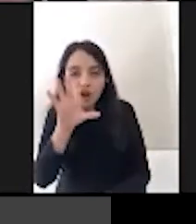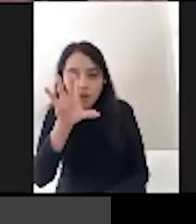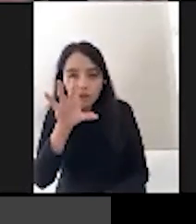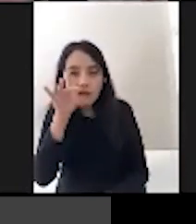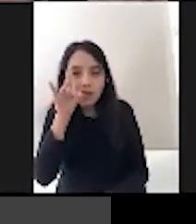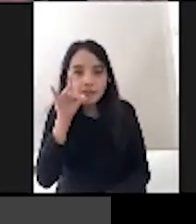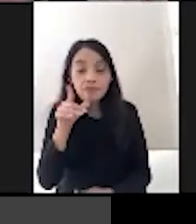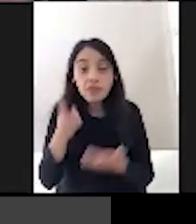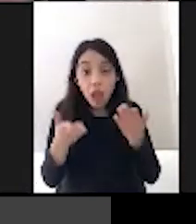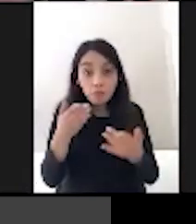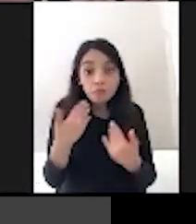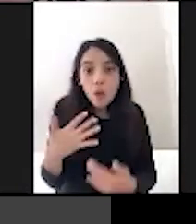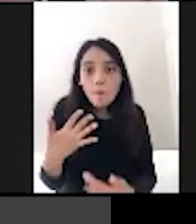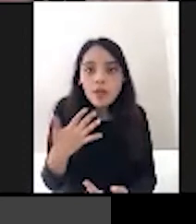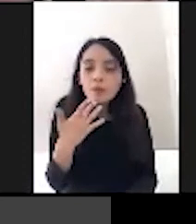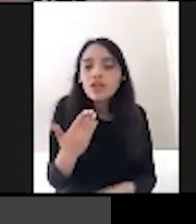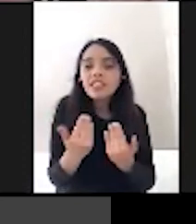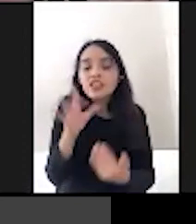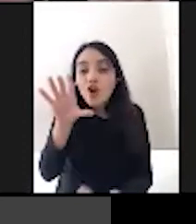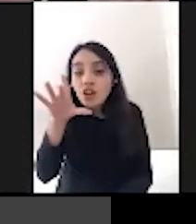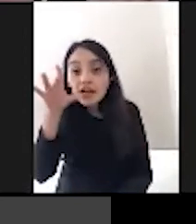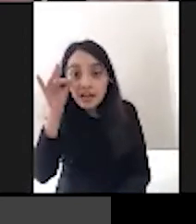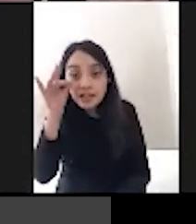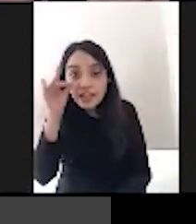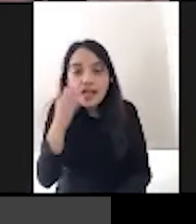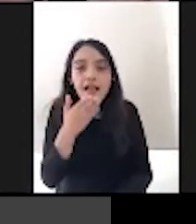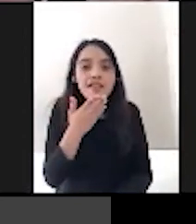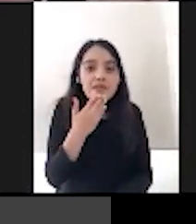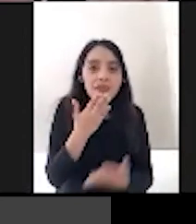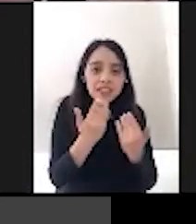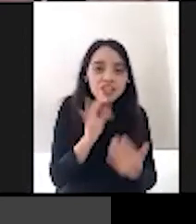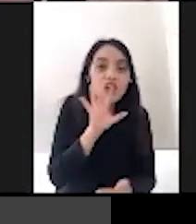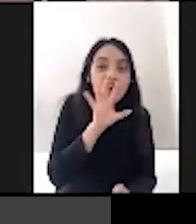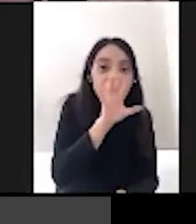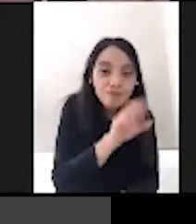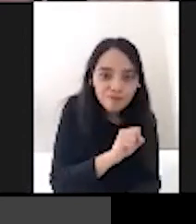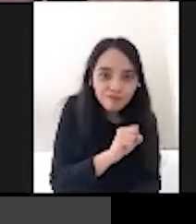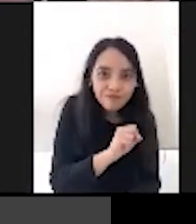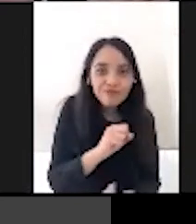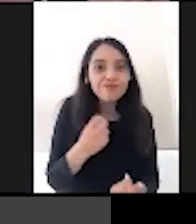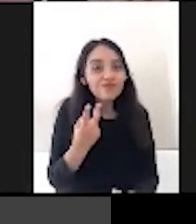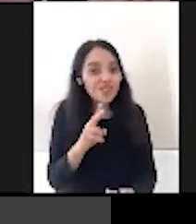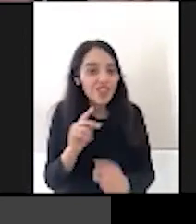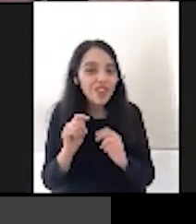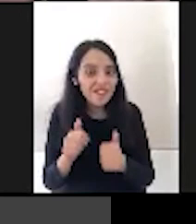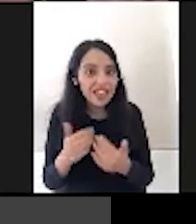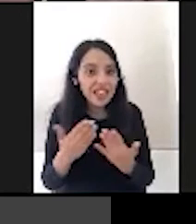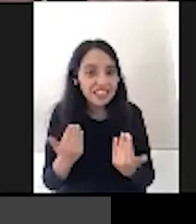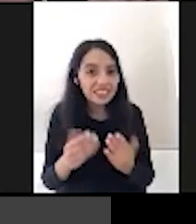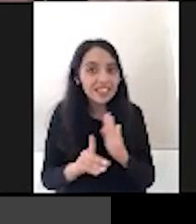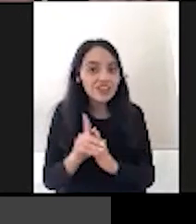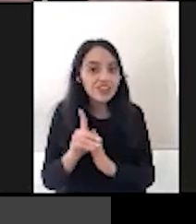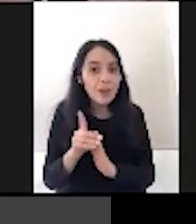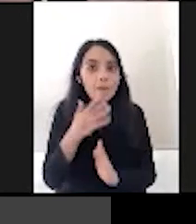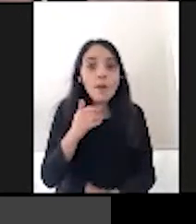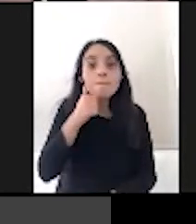solo necesito reconocer si mi interlocutor está feliz o triste, necesito reconocerlo rápido, porque si me doy cuenta mañana que estaba triste, no es muy